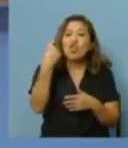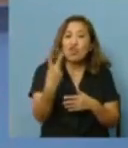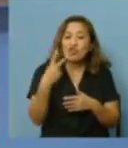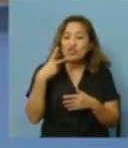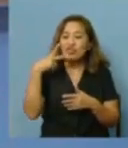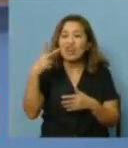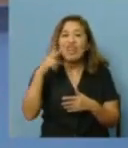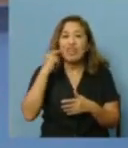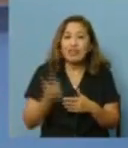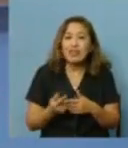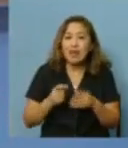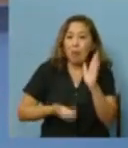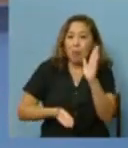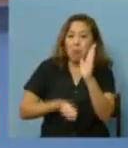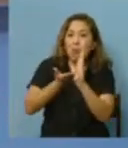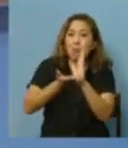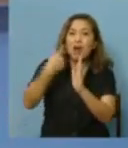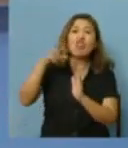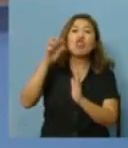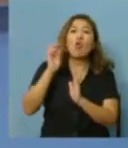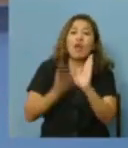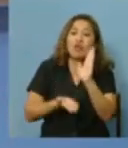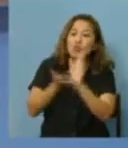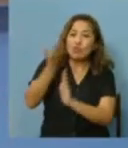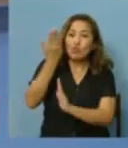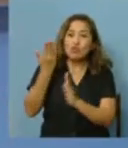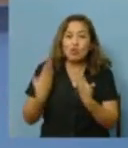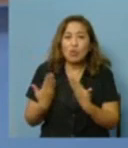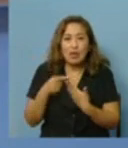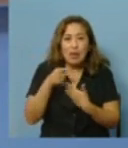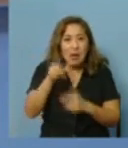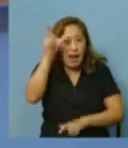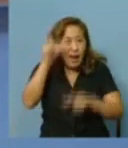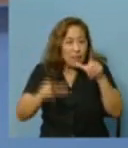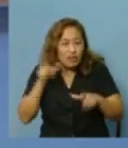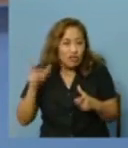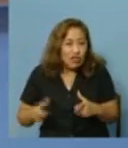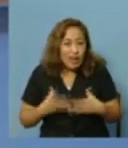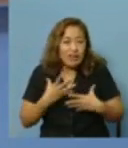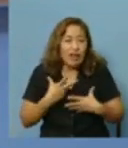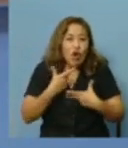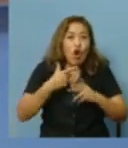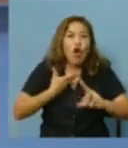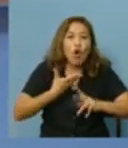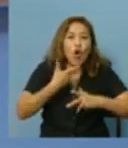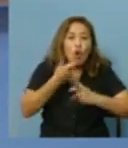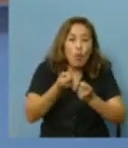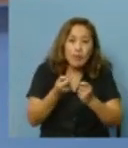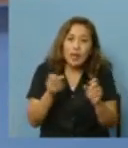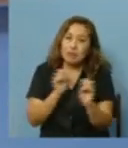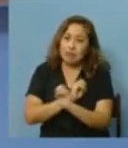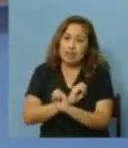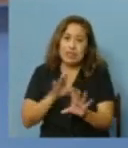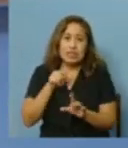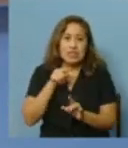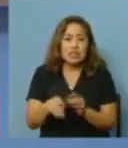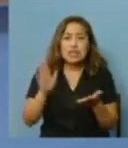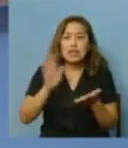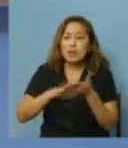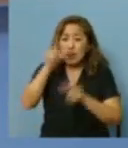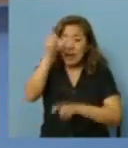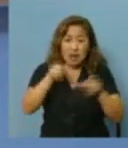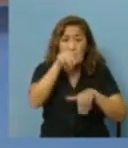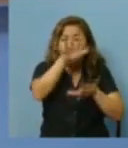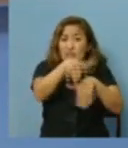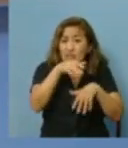vemos cómo se está disparando el dólar es un beneficio para el comprador para todos los compradores y uso un grave perjuicio precisamente para el